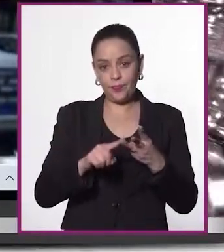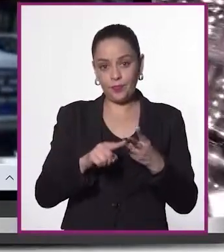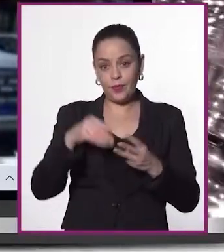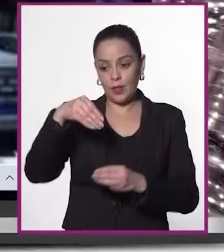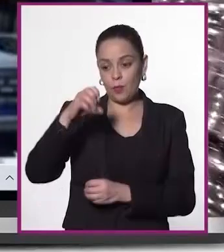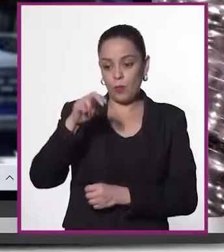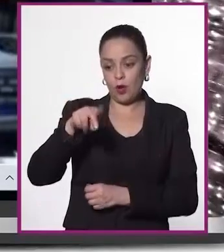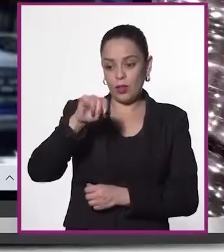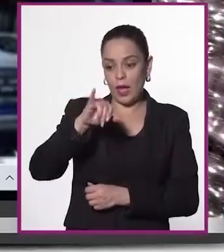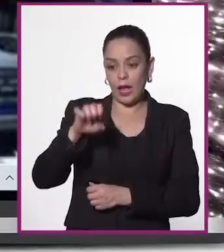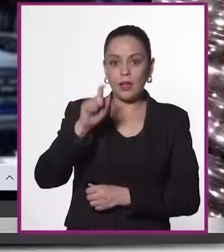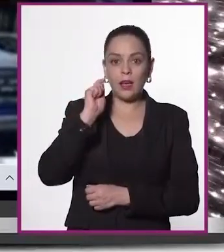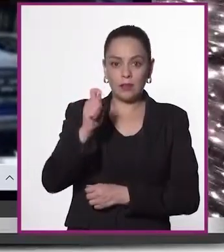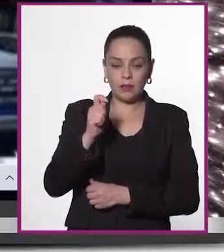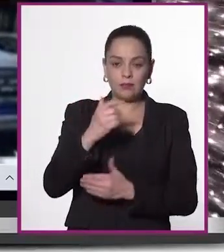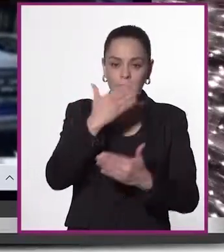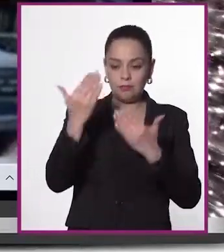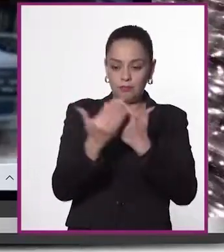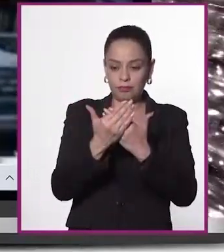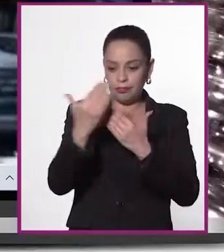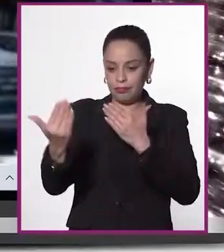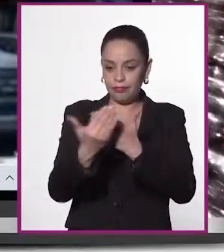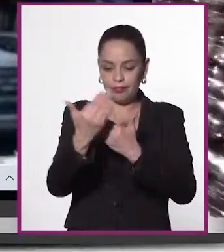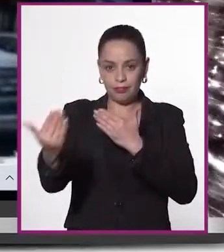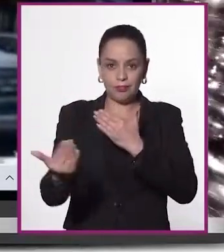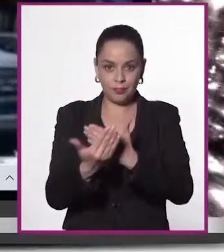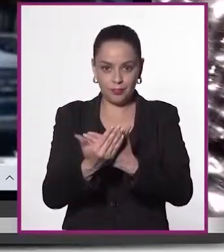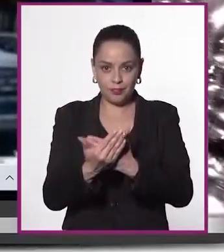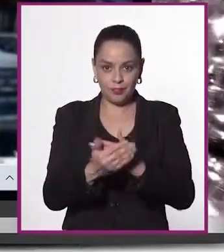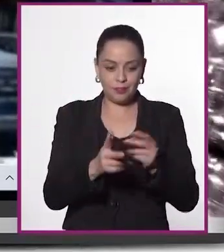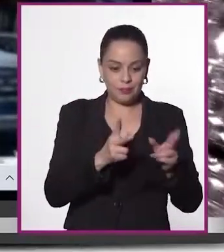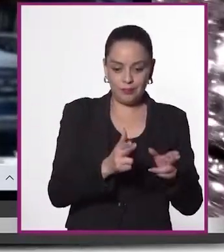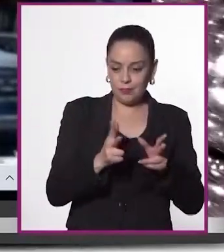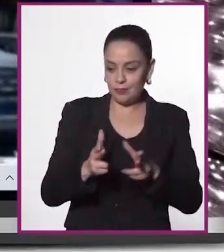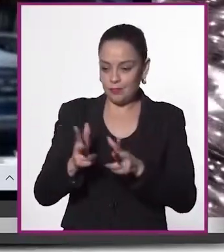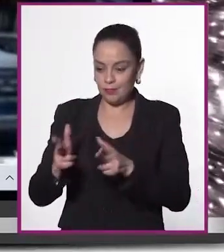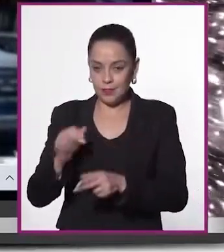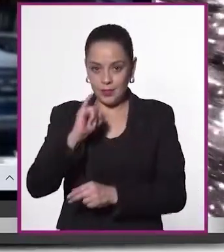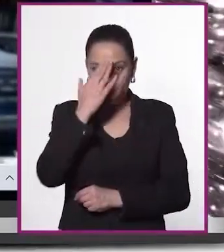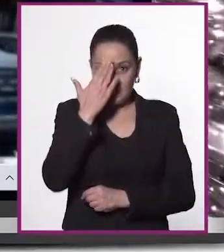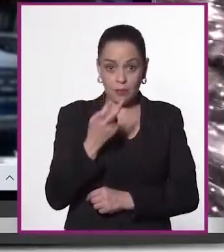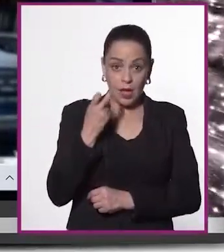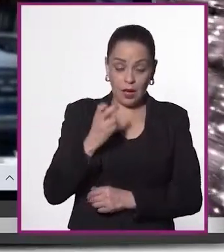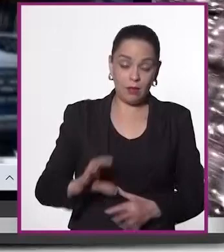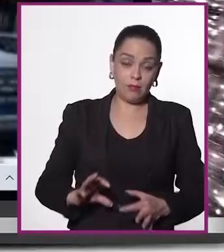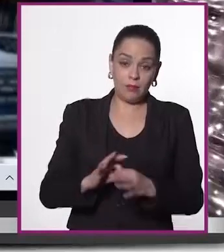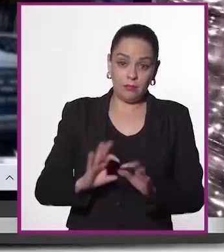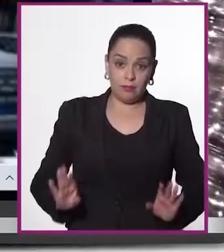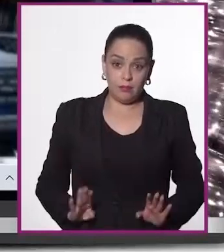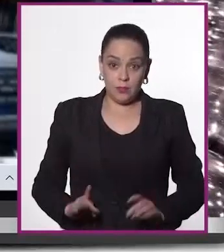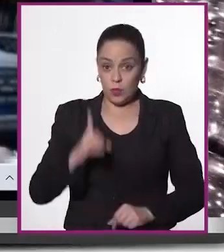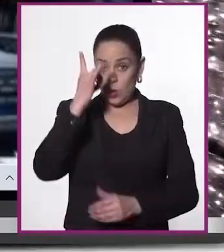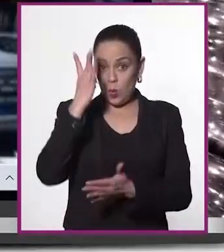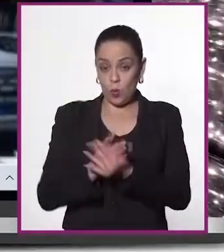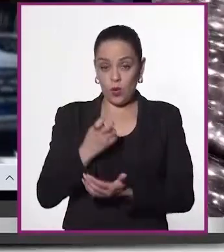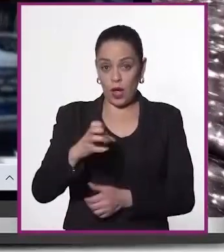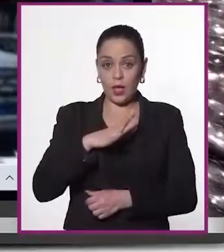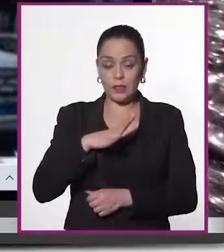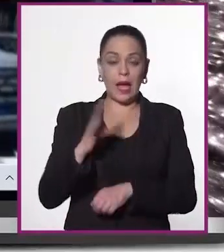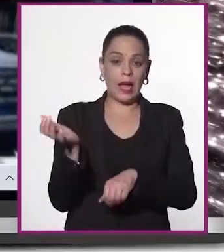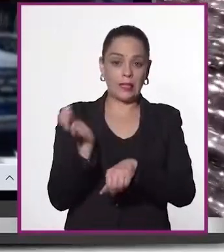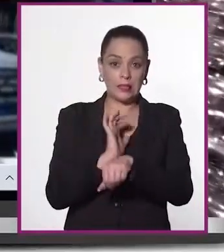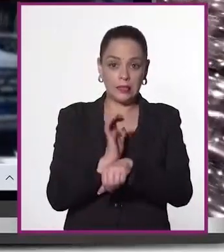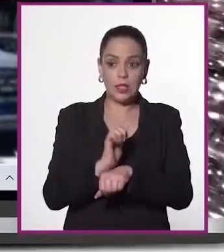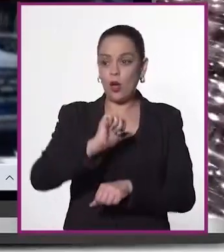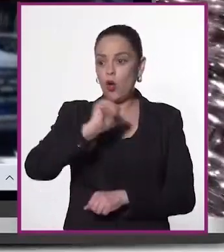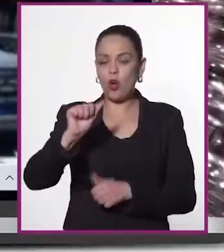montaje, ¿no? El corte de una escena, de una imagen a la siguiente, que es algo muy característico. Solamente el cine tiene esto, y otras formas de arte